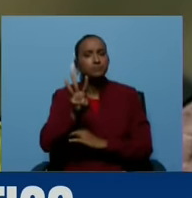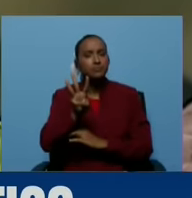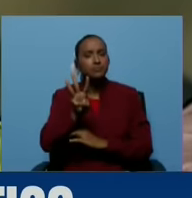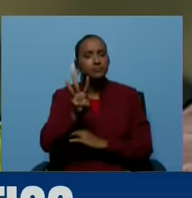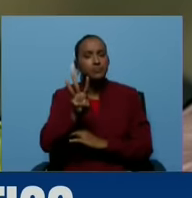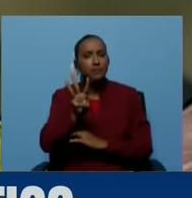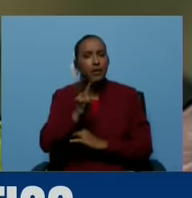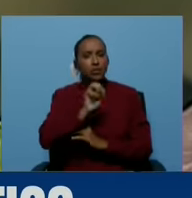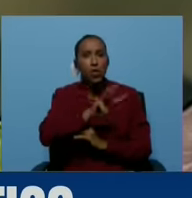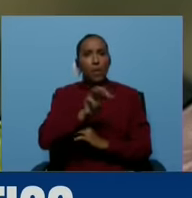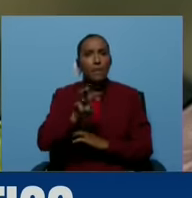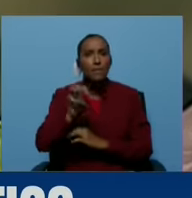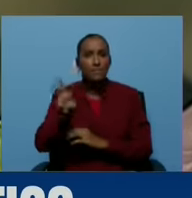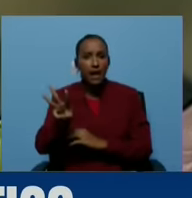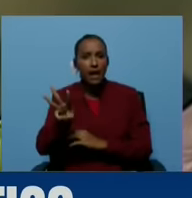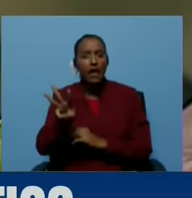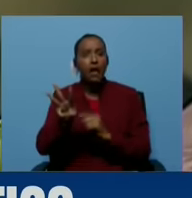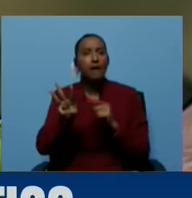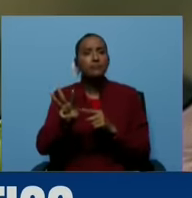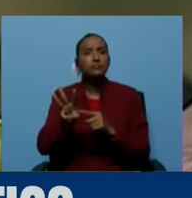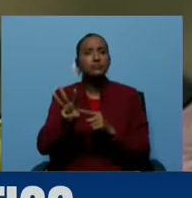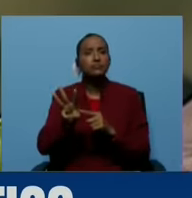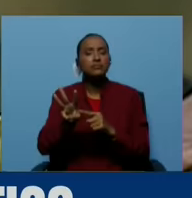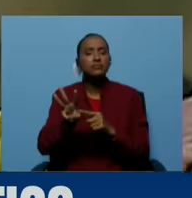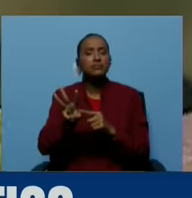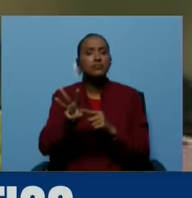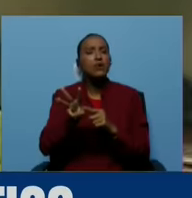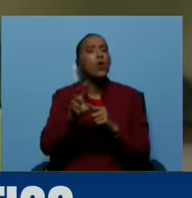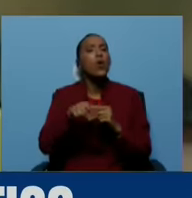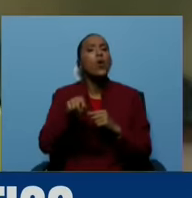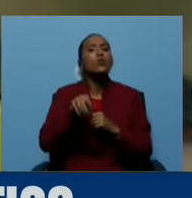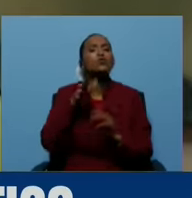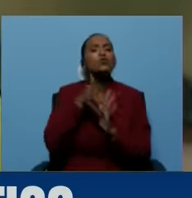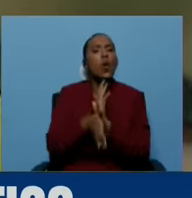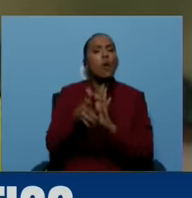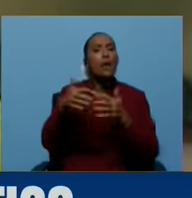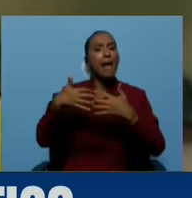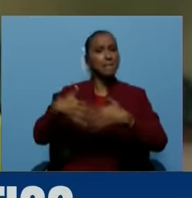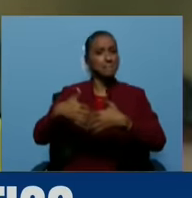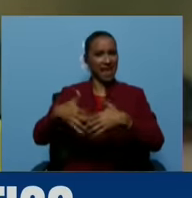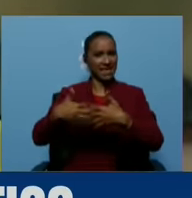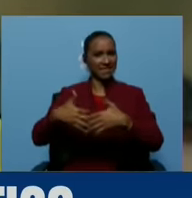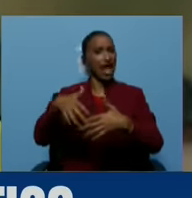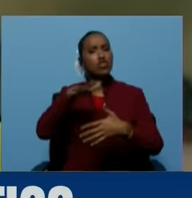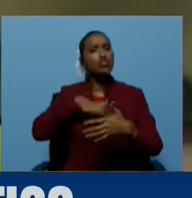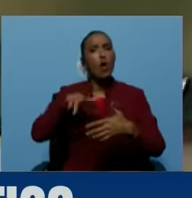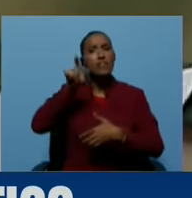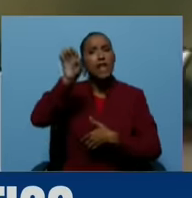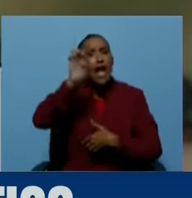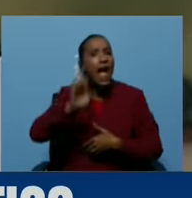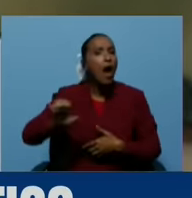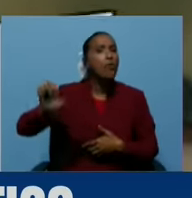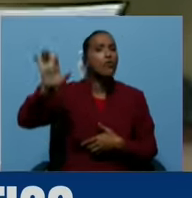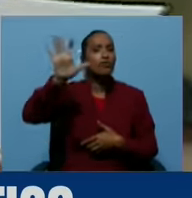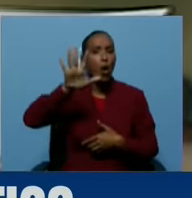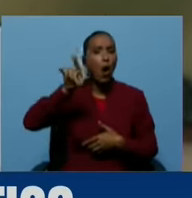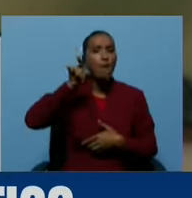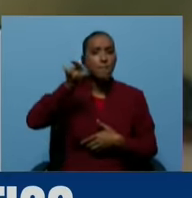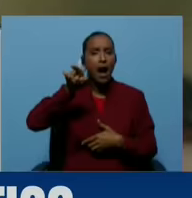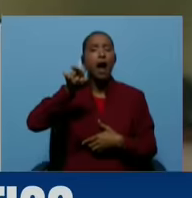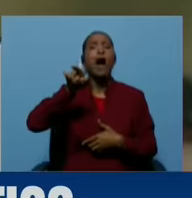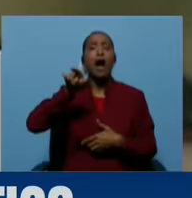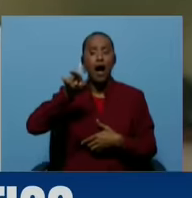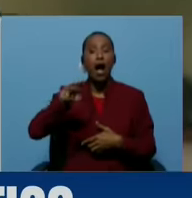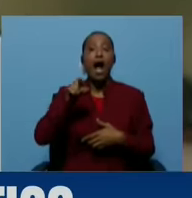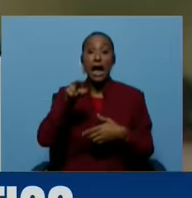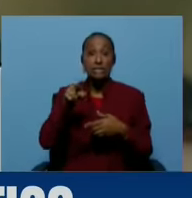registrada en una empresa, mediante una empresa ubicada en el Reino Unido, y allí iban a